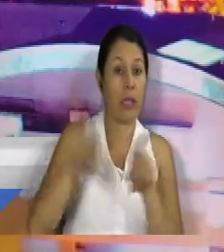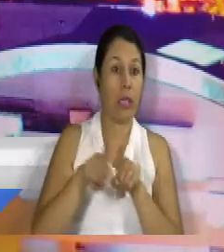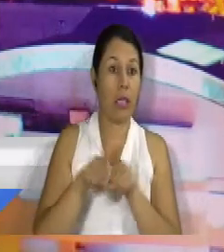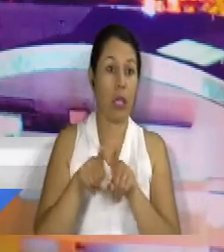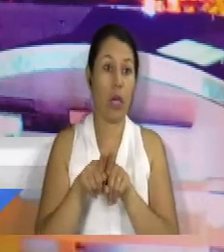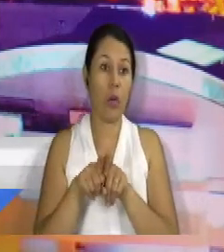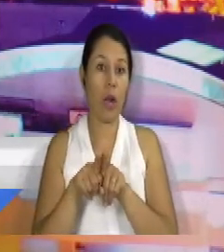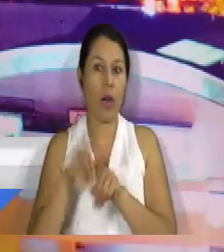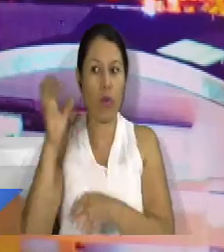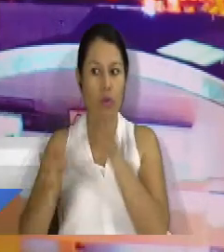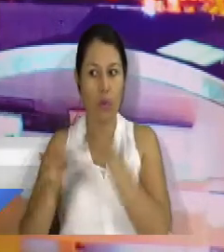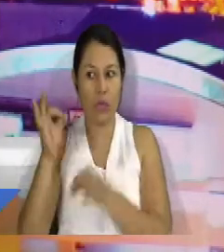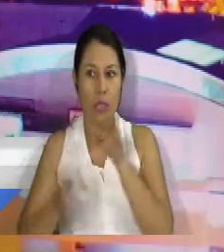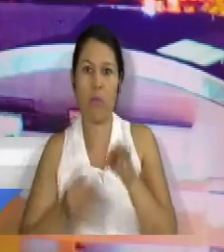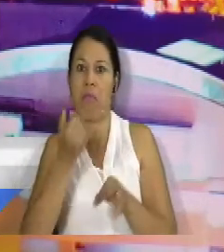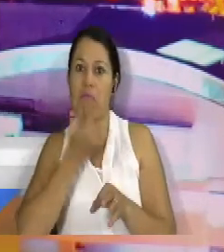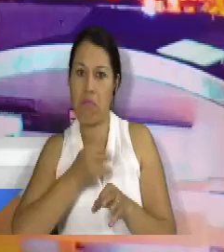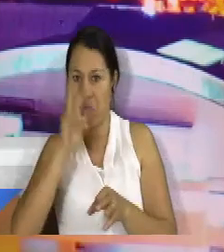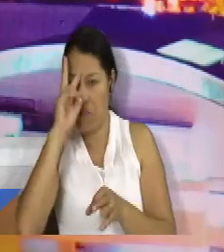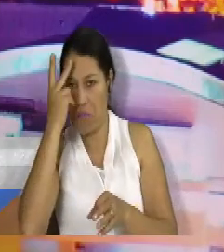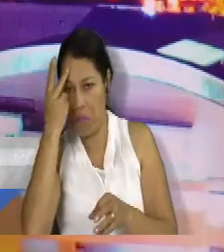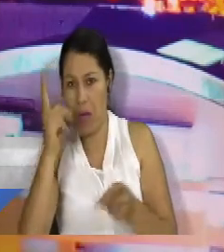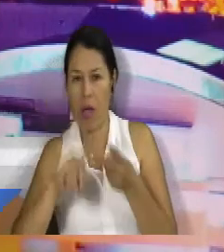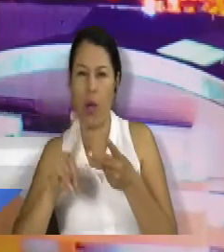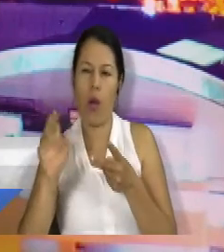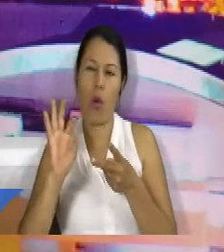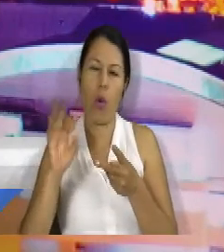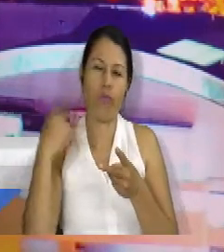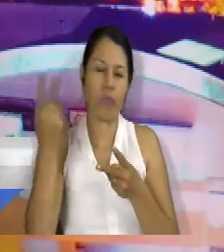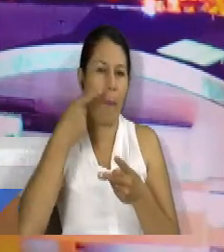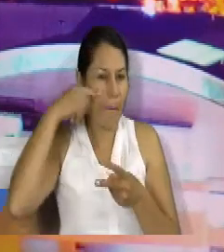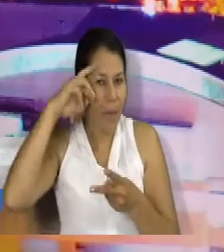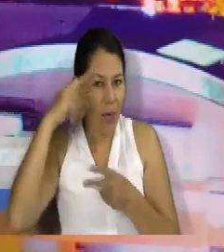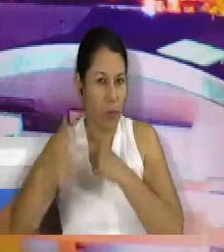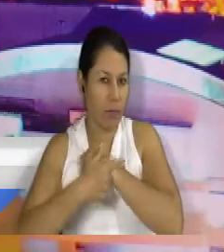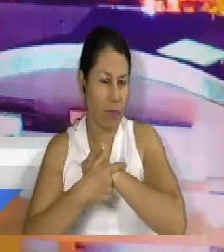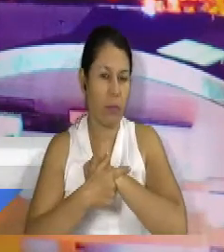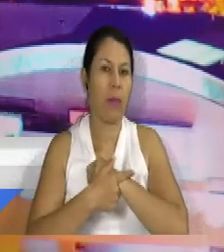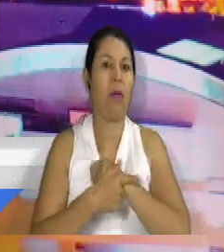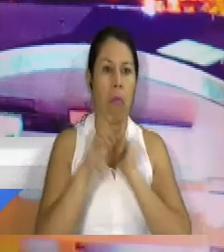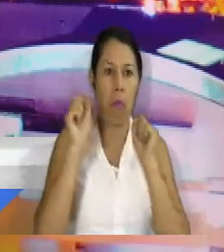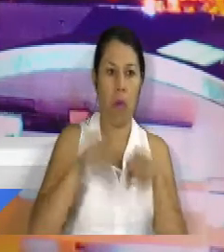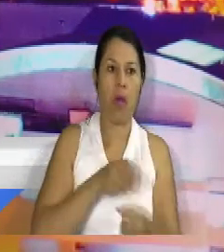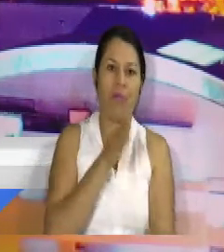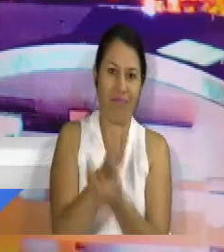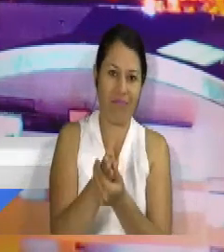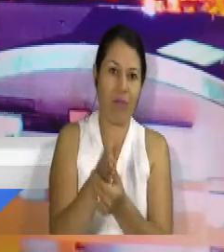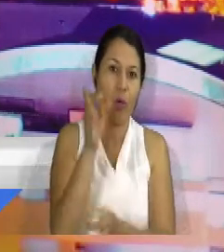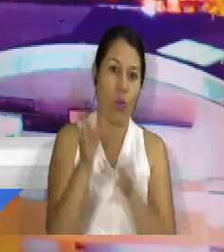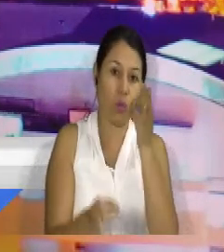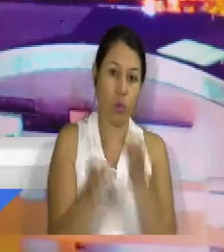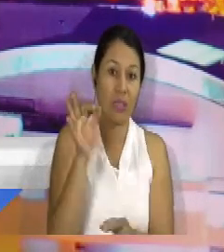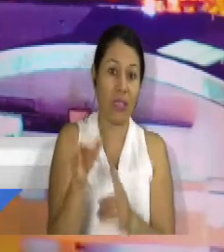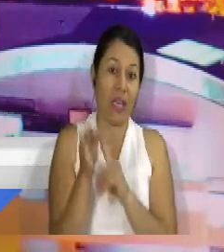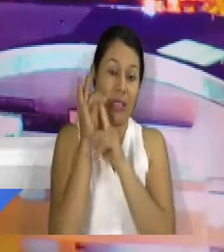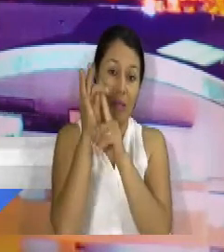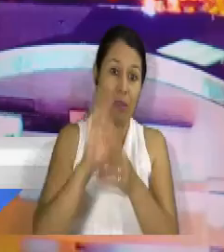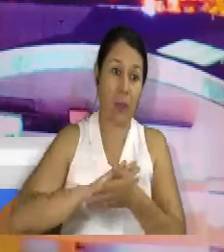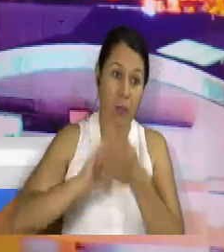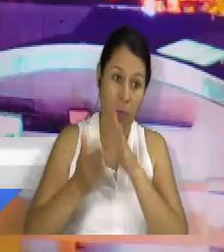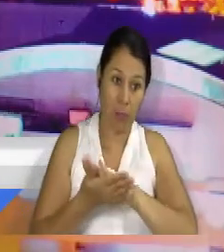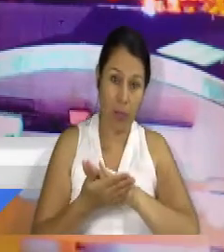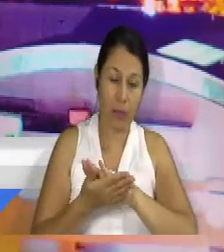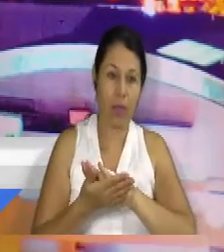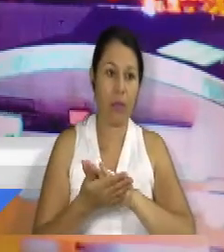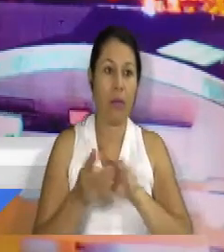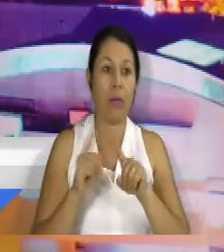equivocó, pueden acudir a esta Justicia Especial para la Paz sobre la base que las acusaciones pues sean dentro del